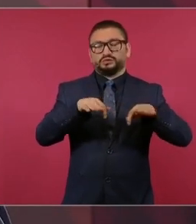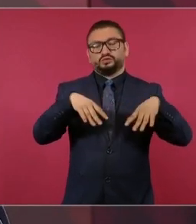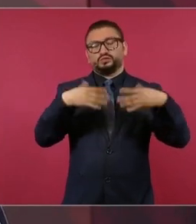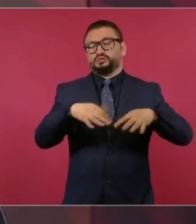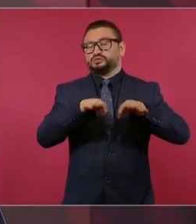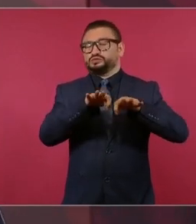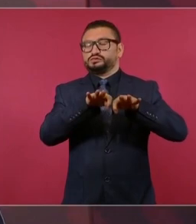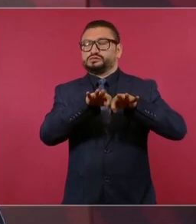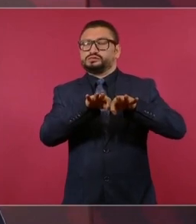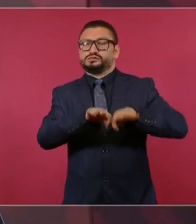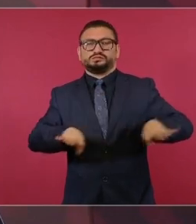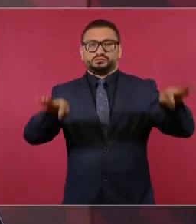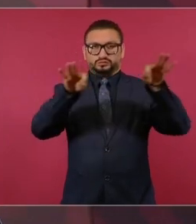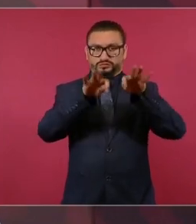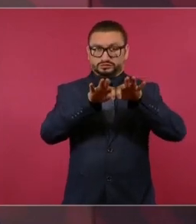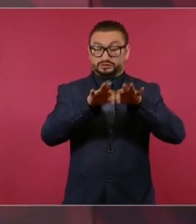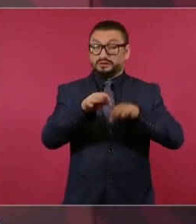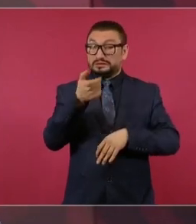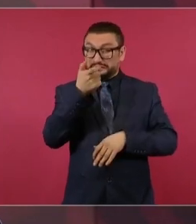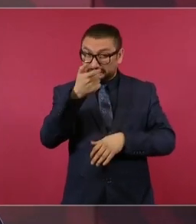fundamental, no es nada más el capital.